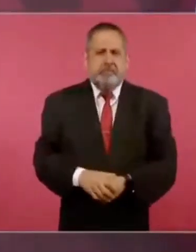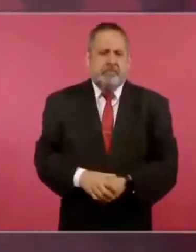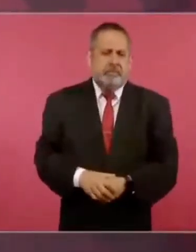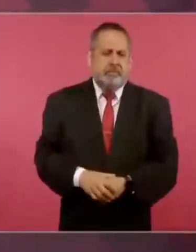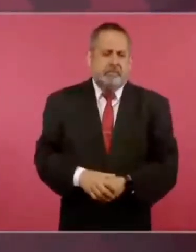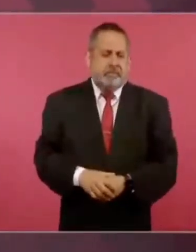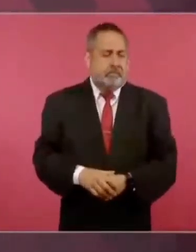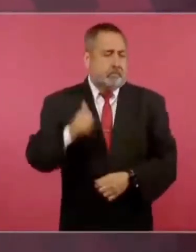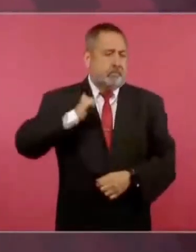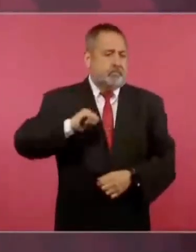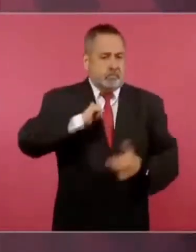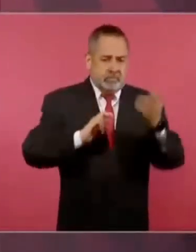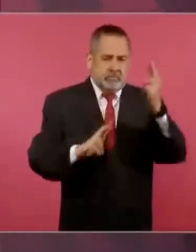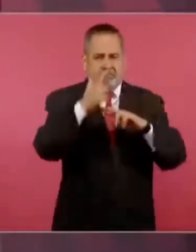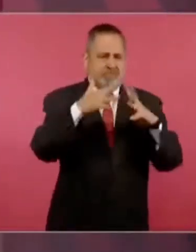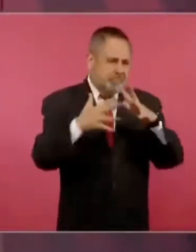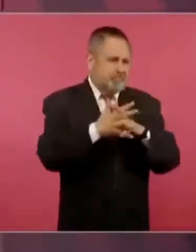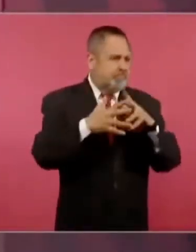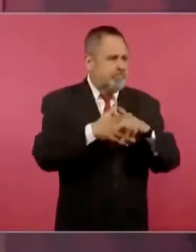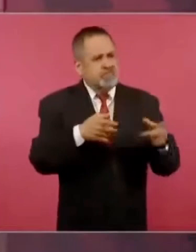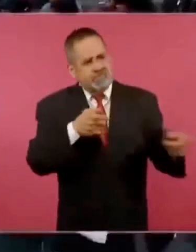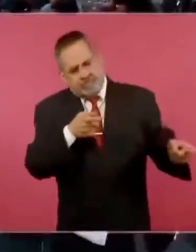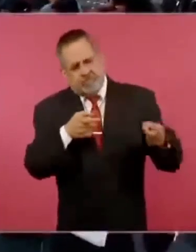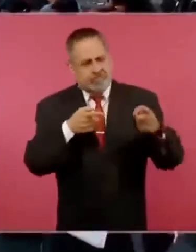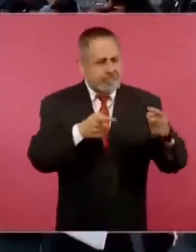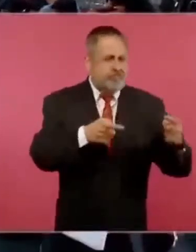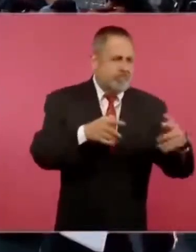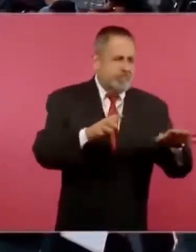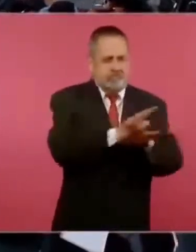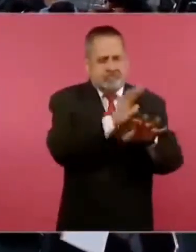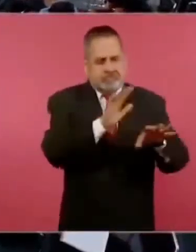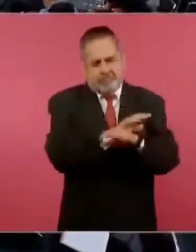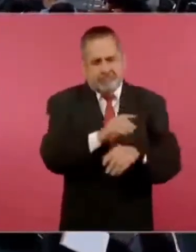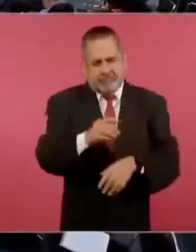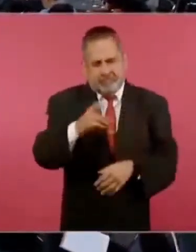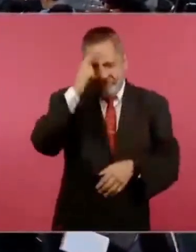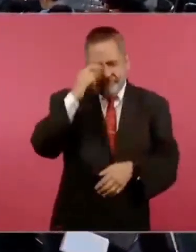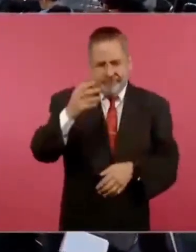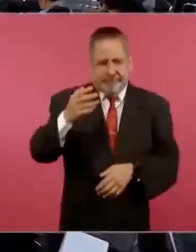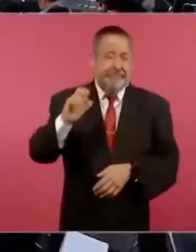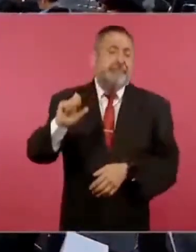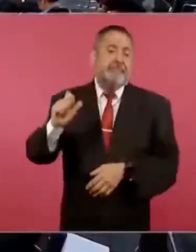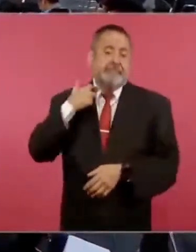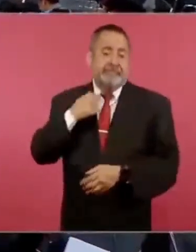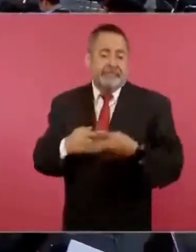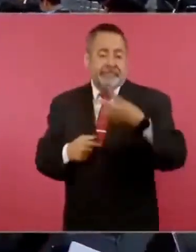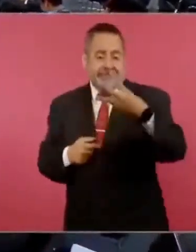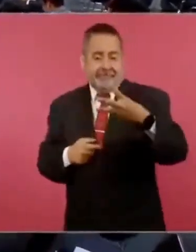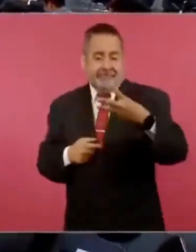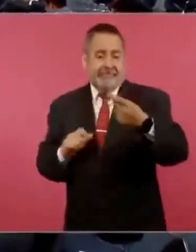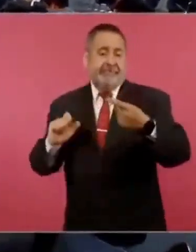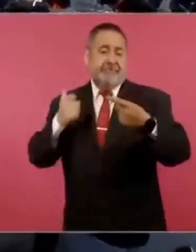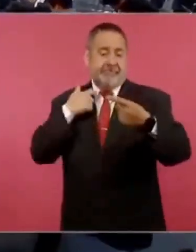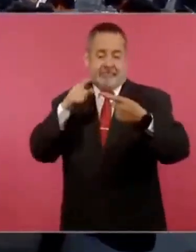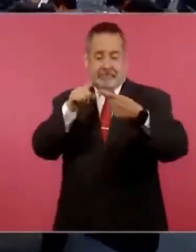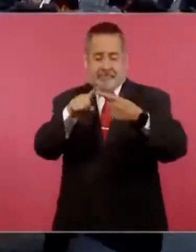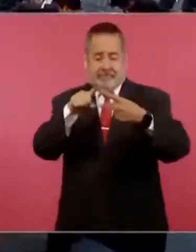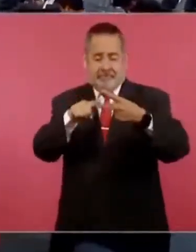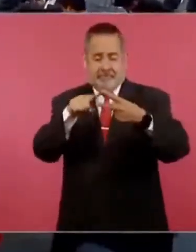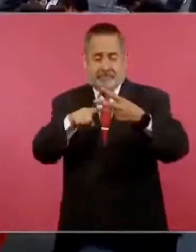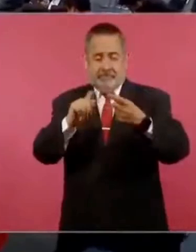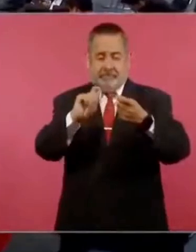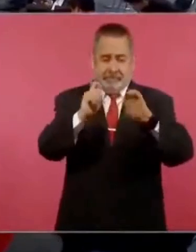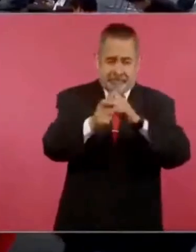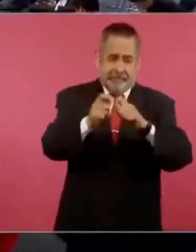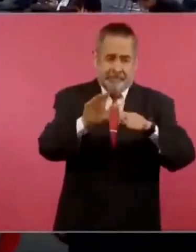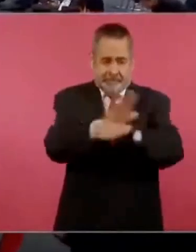armas como se realizaron las 3 grandes transformaciones de nuestro país, que no